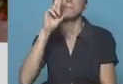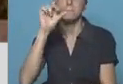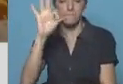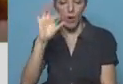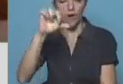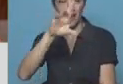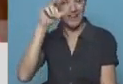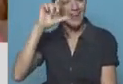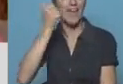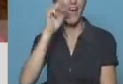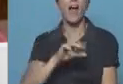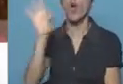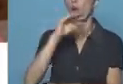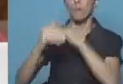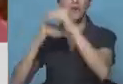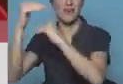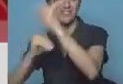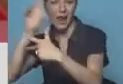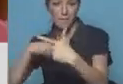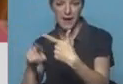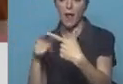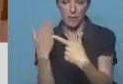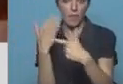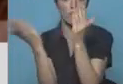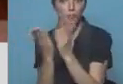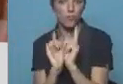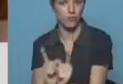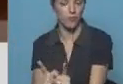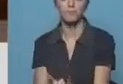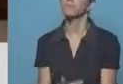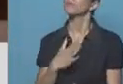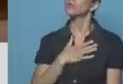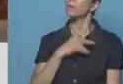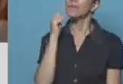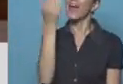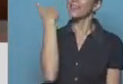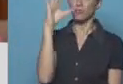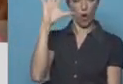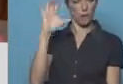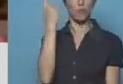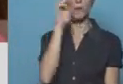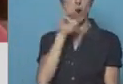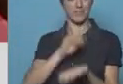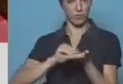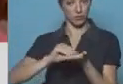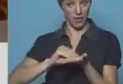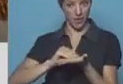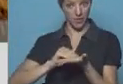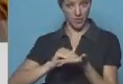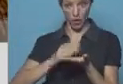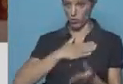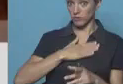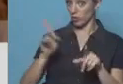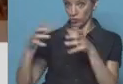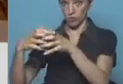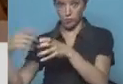el programa Progresar que le permitía seguir estudiando. Sé que el otro día me acordaba de una diputada, que no es nuestra, sino que es de un partido de la